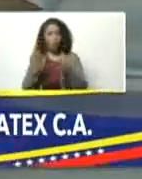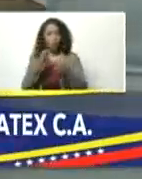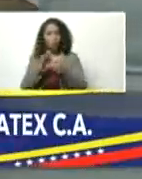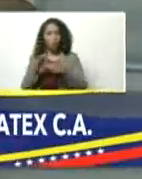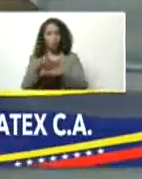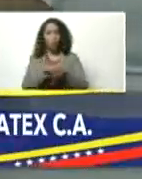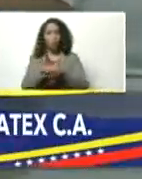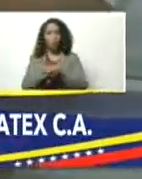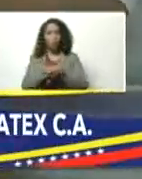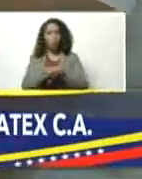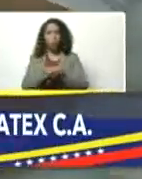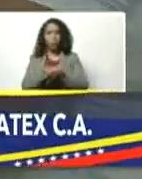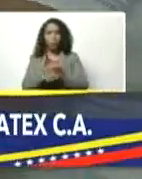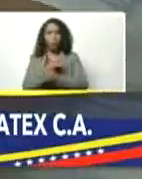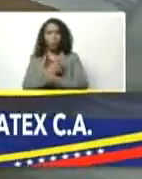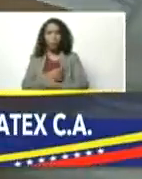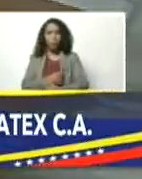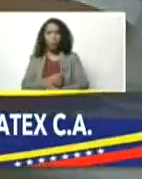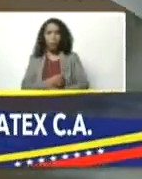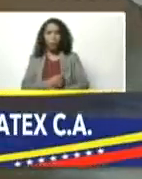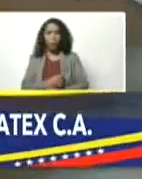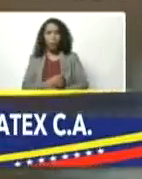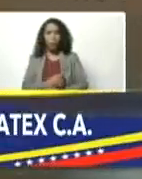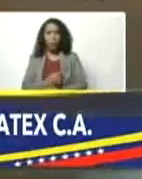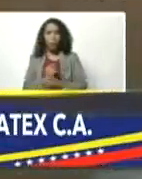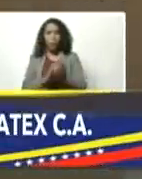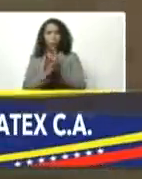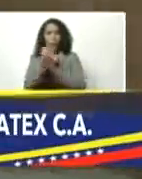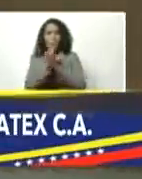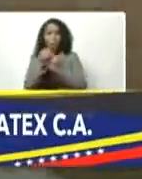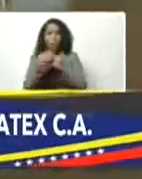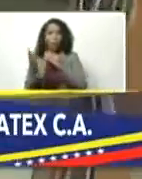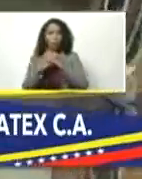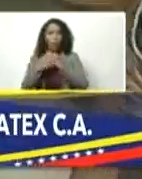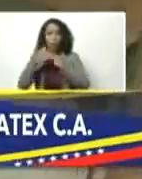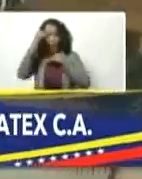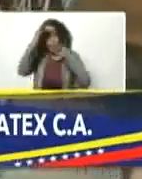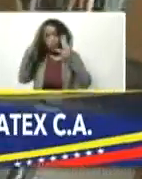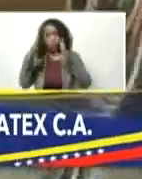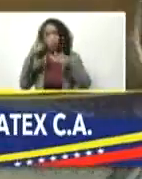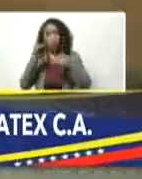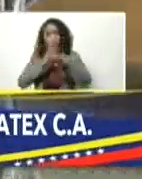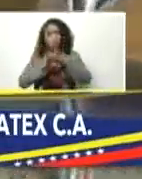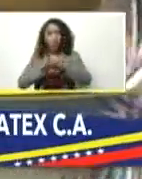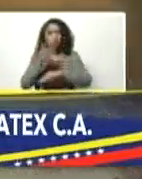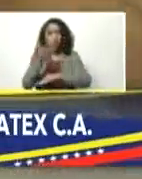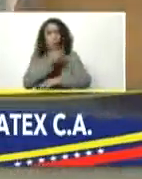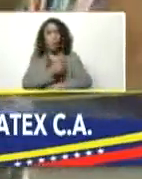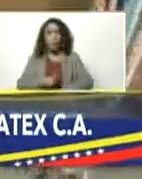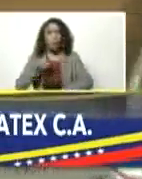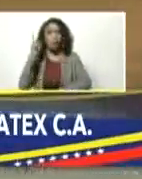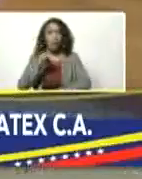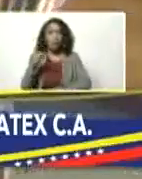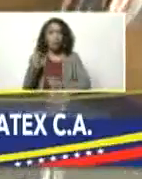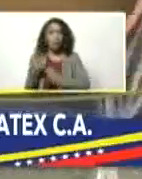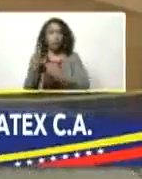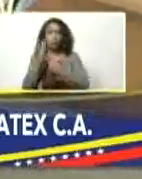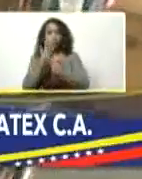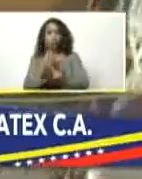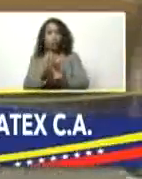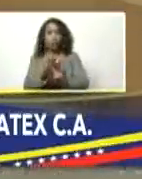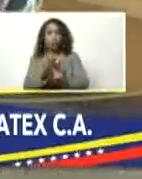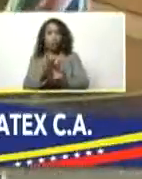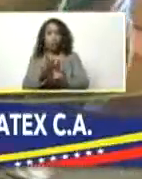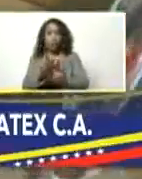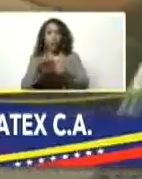motor exportador. Los emprendedores han asumido su llamado y también están exportando. Y aquí se lo vamos a mostrar. Así